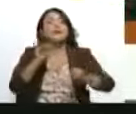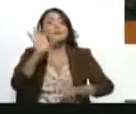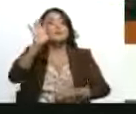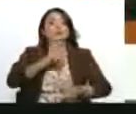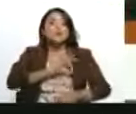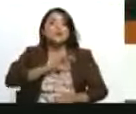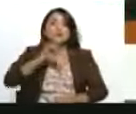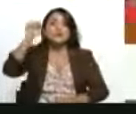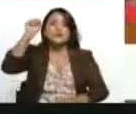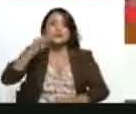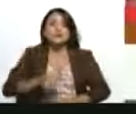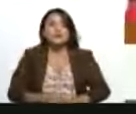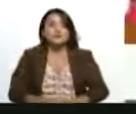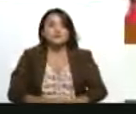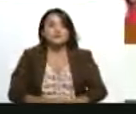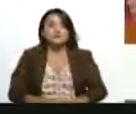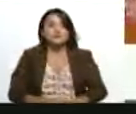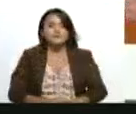y patria socialista!